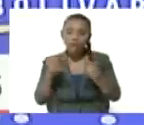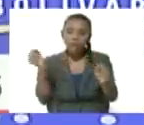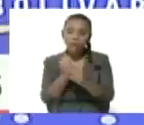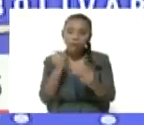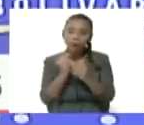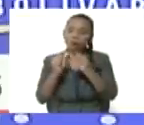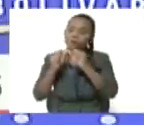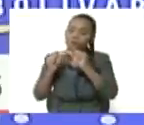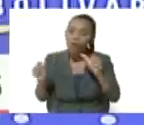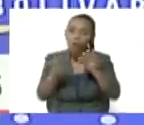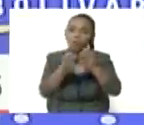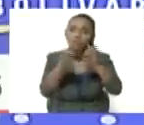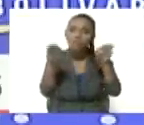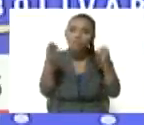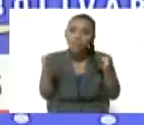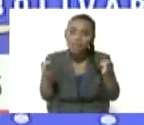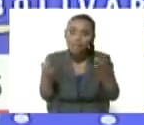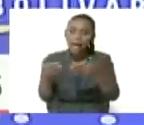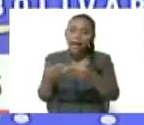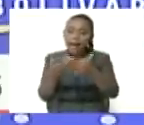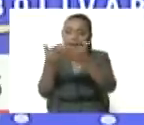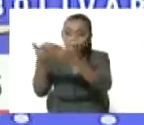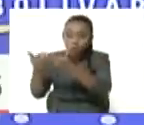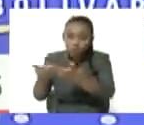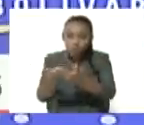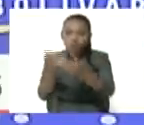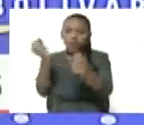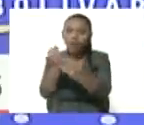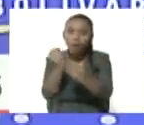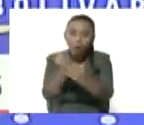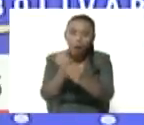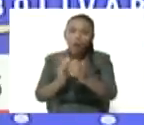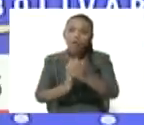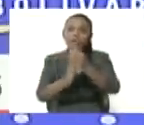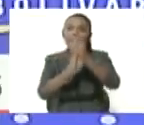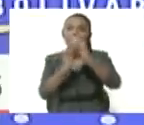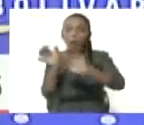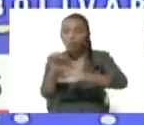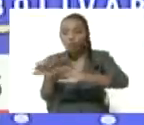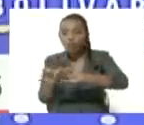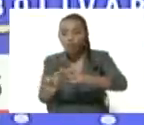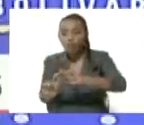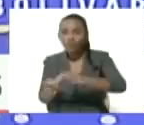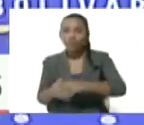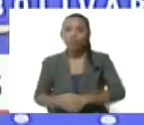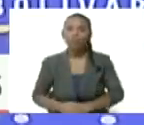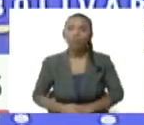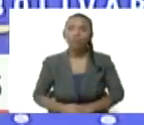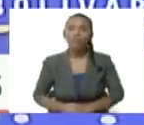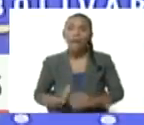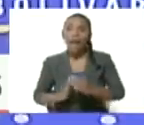permanente y una mesa de estudio, de trabajo sobre el liderazgo municipal, el liderazgo.